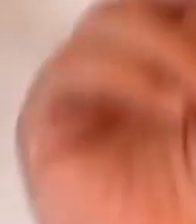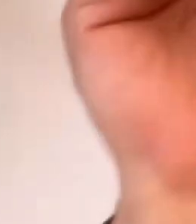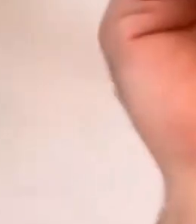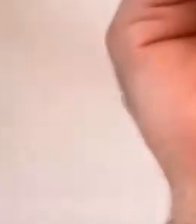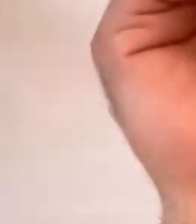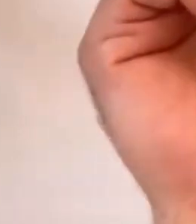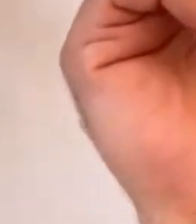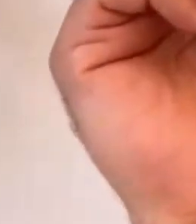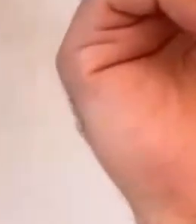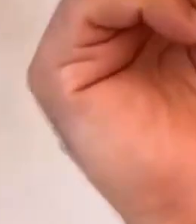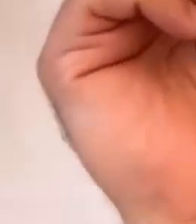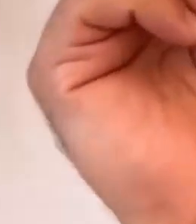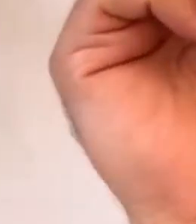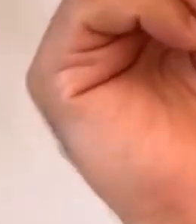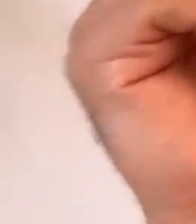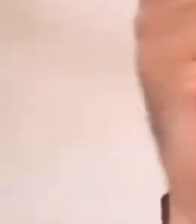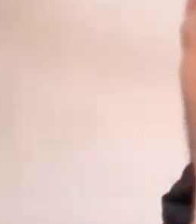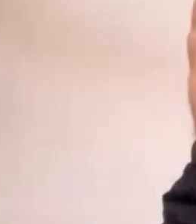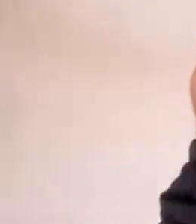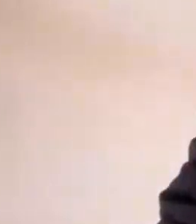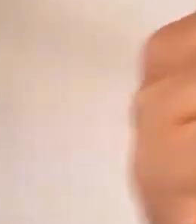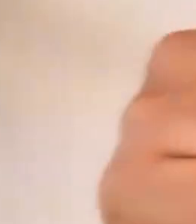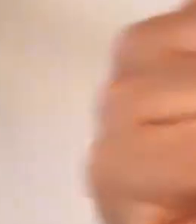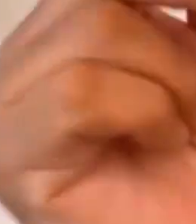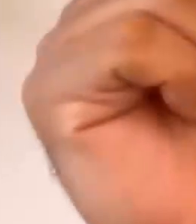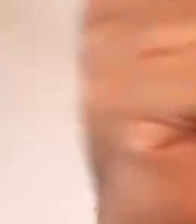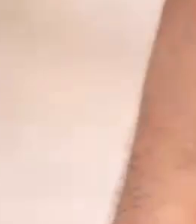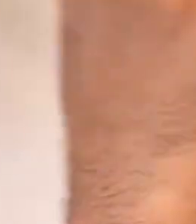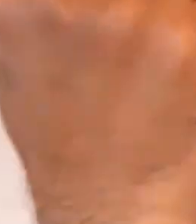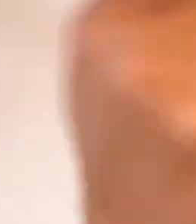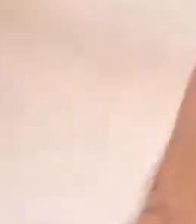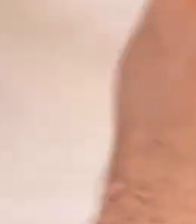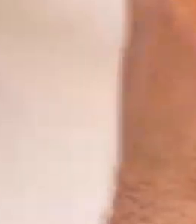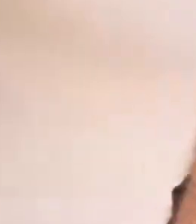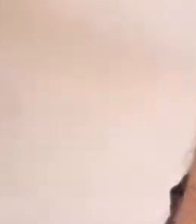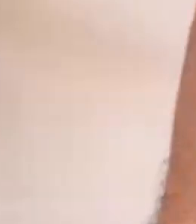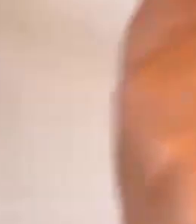Les ofrezco una disculpa si escuchan ruidos por las